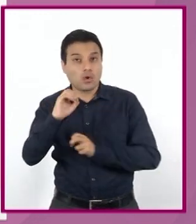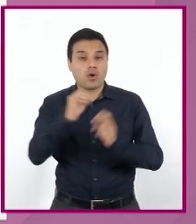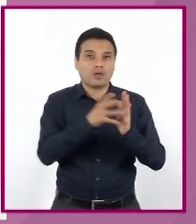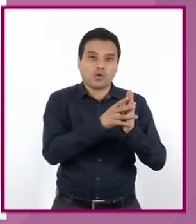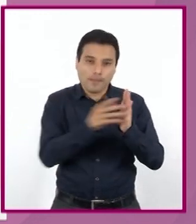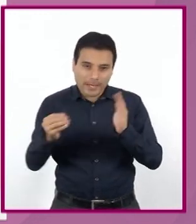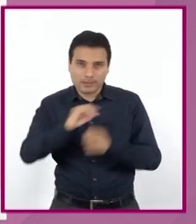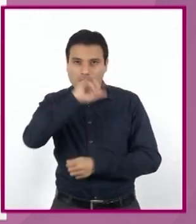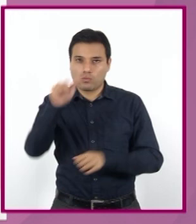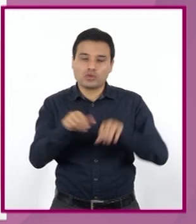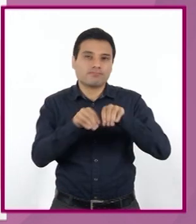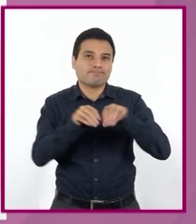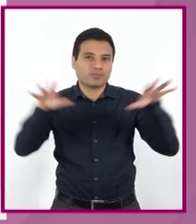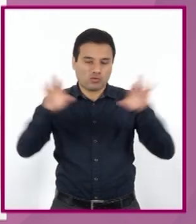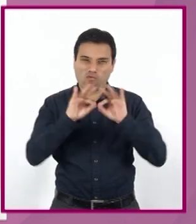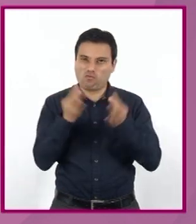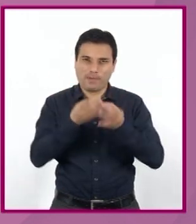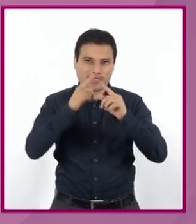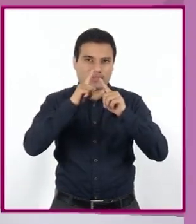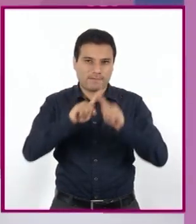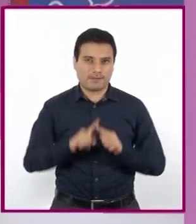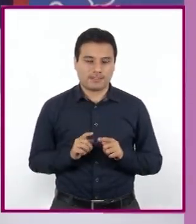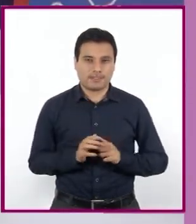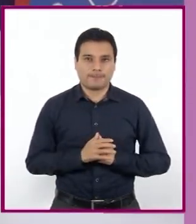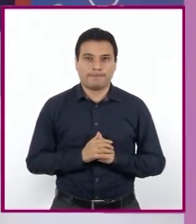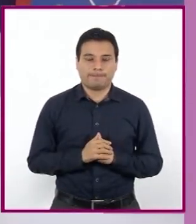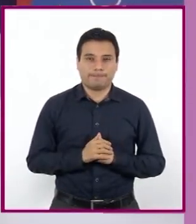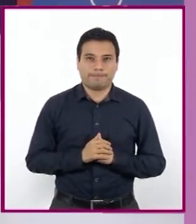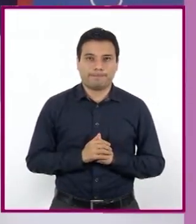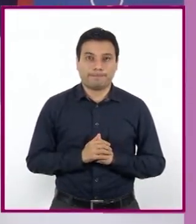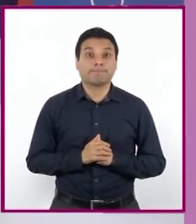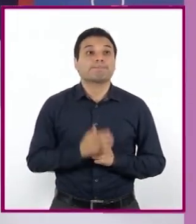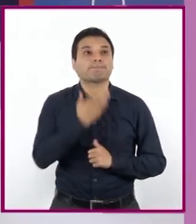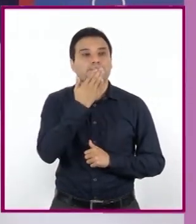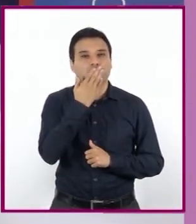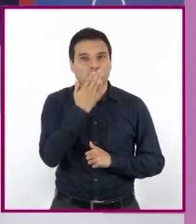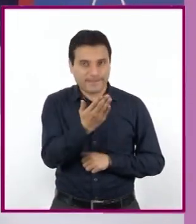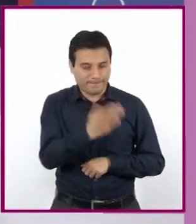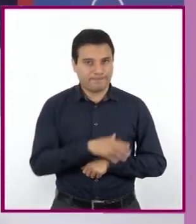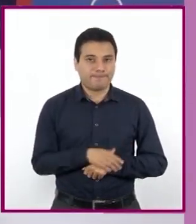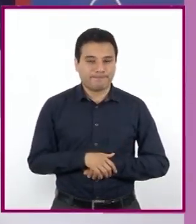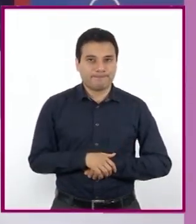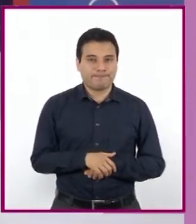o reproducidas en cualquier forma o medio. Muy bien, Enrique.